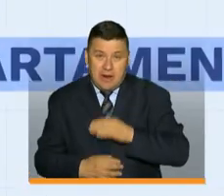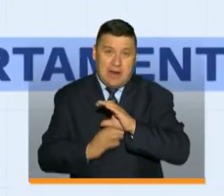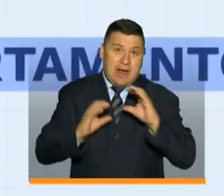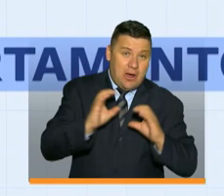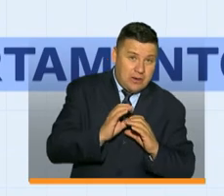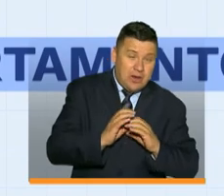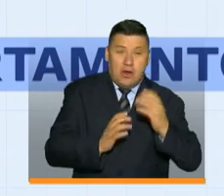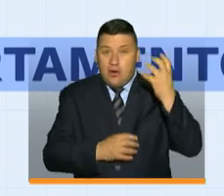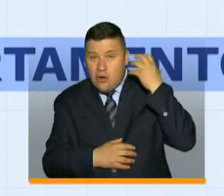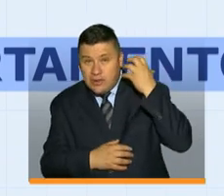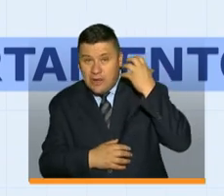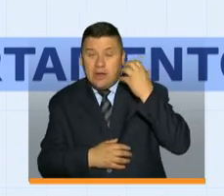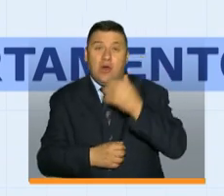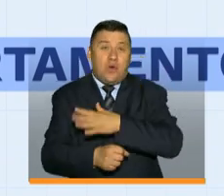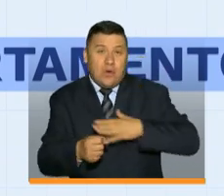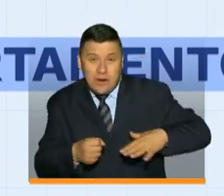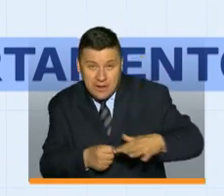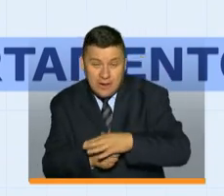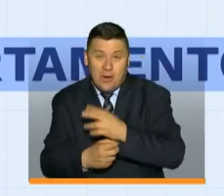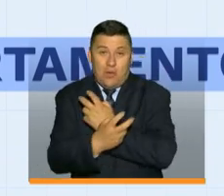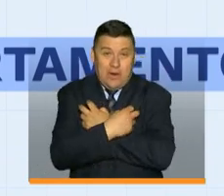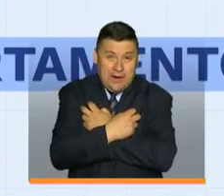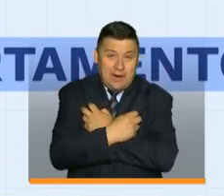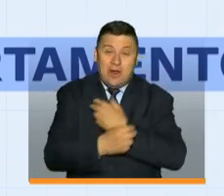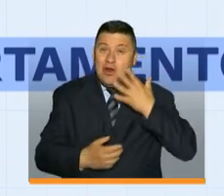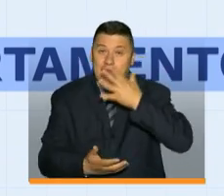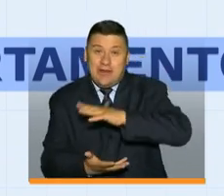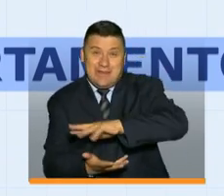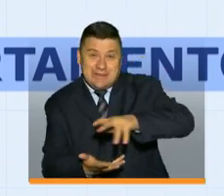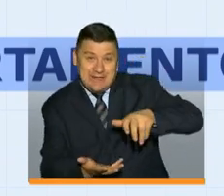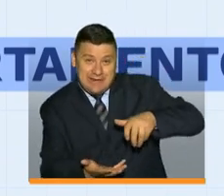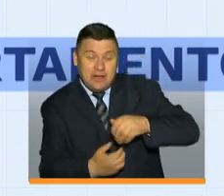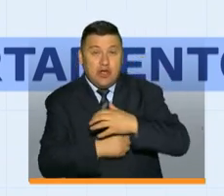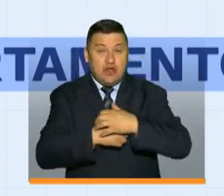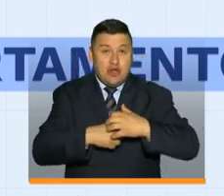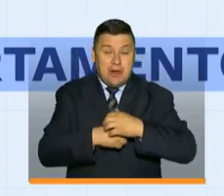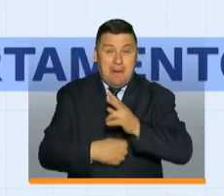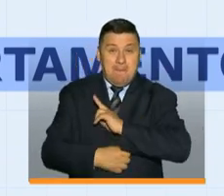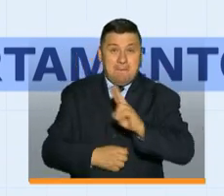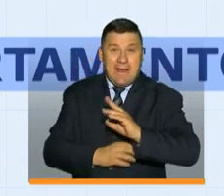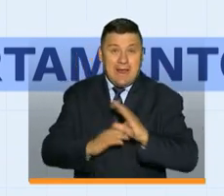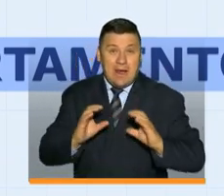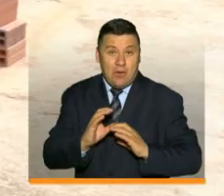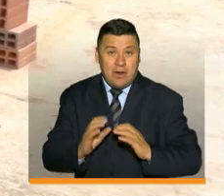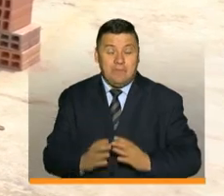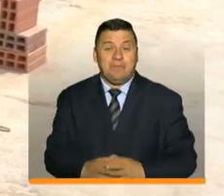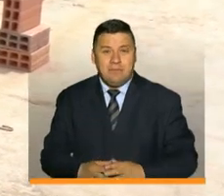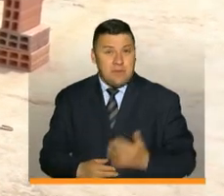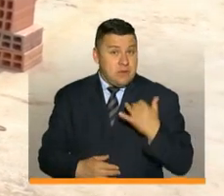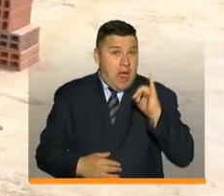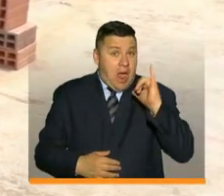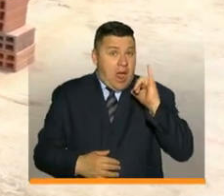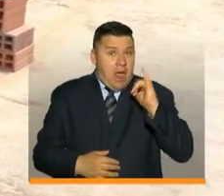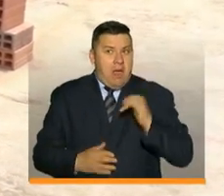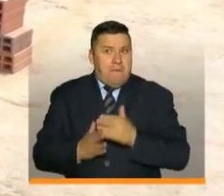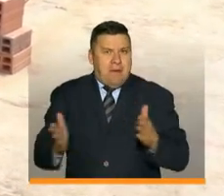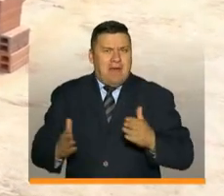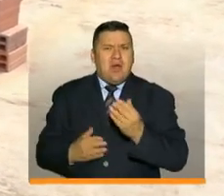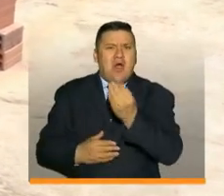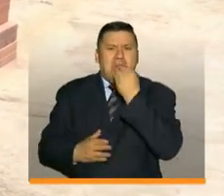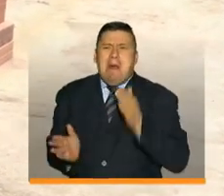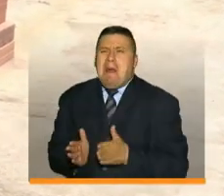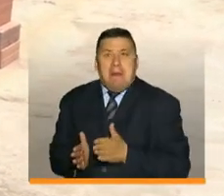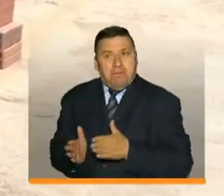Cauca, Córdoba, Cundinamarca, Huila, Norte de Santander, Tolima y Valle del Cauca. Se está haciendo la ampliación del